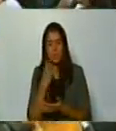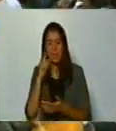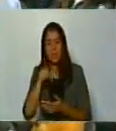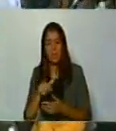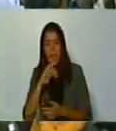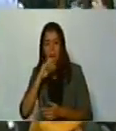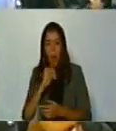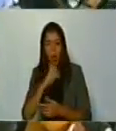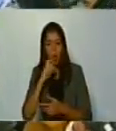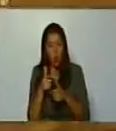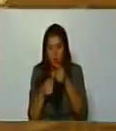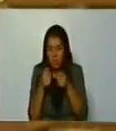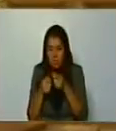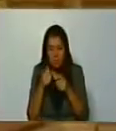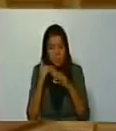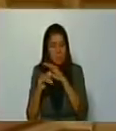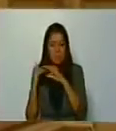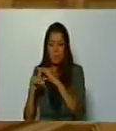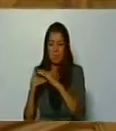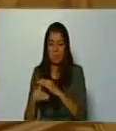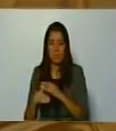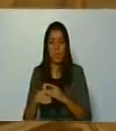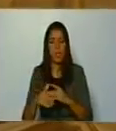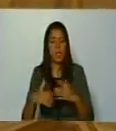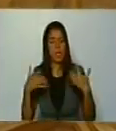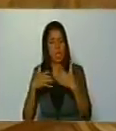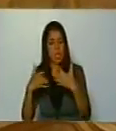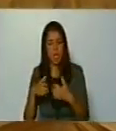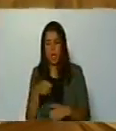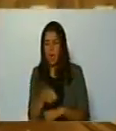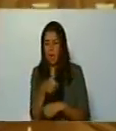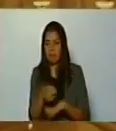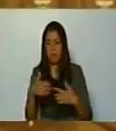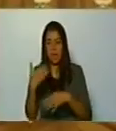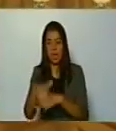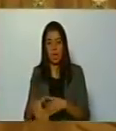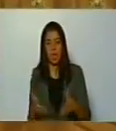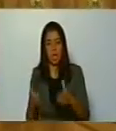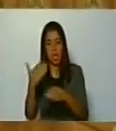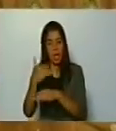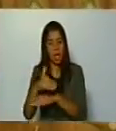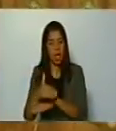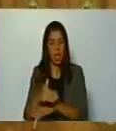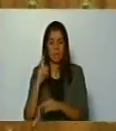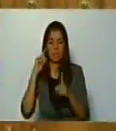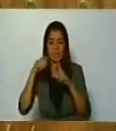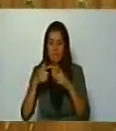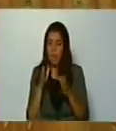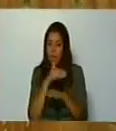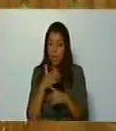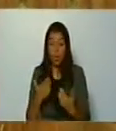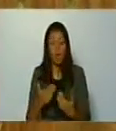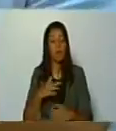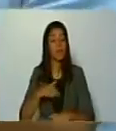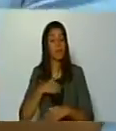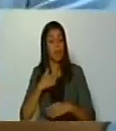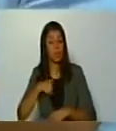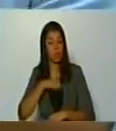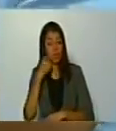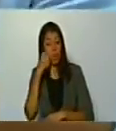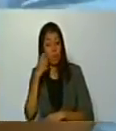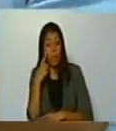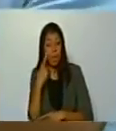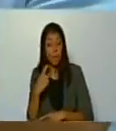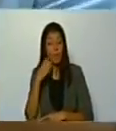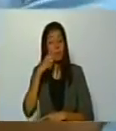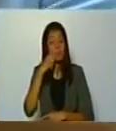imponga en este país y se mate la gente en las calles sin razón alguna. Y luego, como nos ha tocado ver, mis queridos